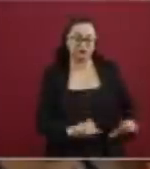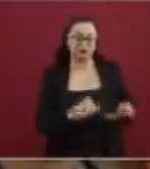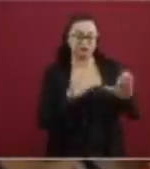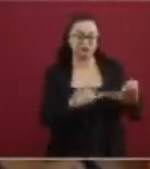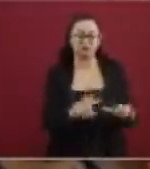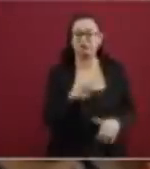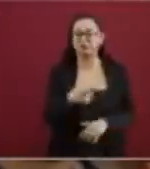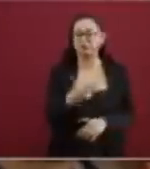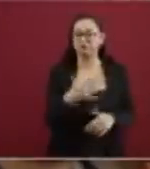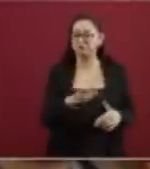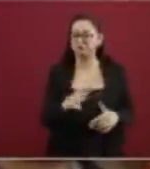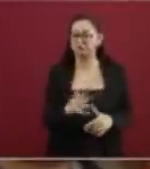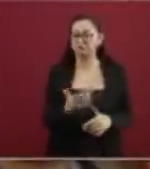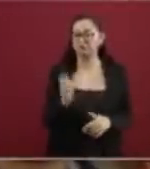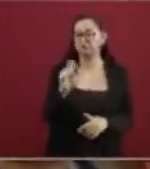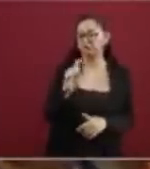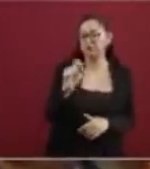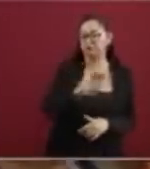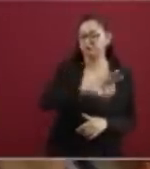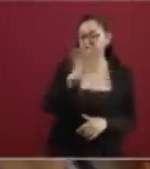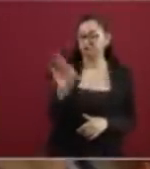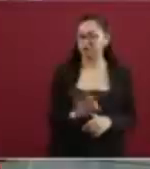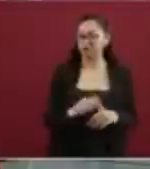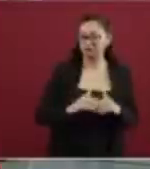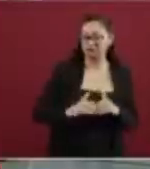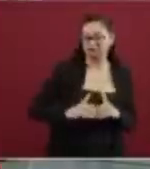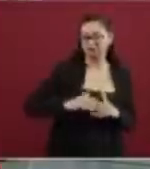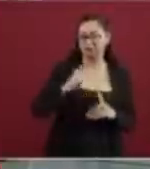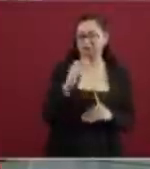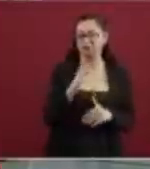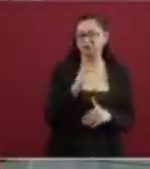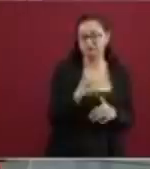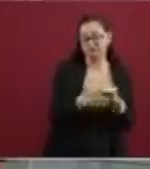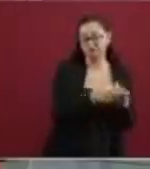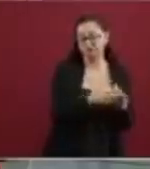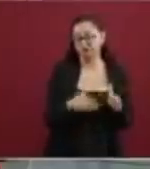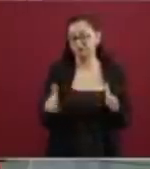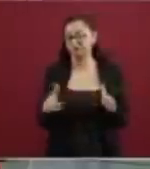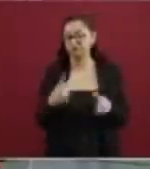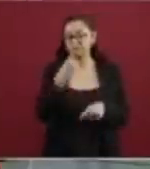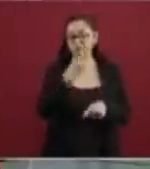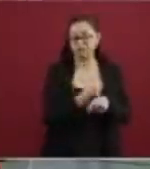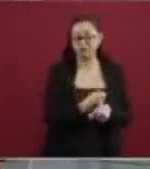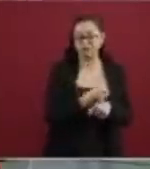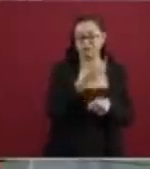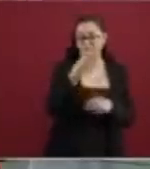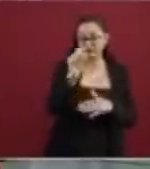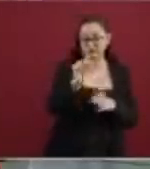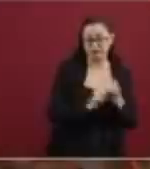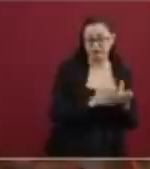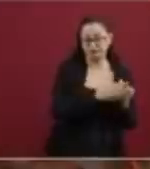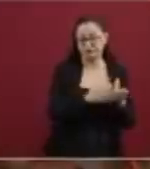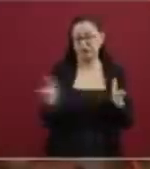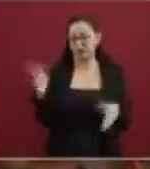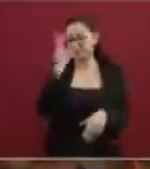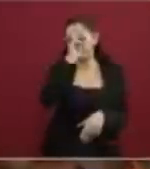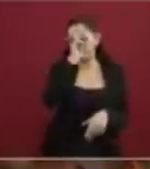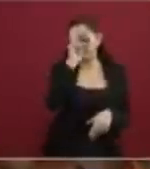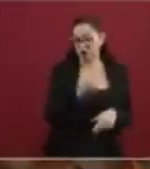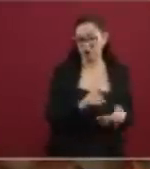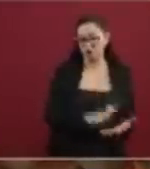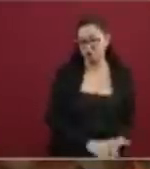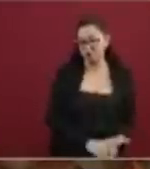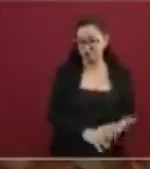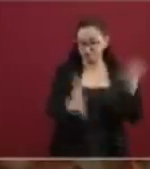subestimación de un 20%, por lo que el primer trimestre será el más violento que se tenga registro. ¿Se